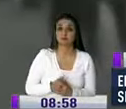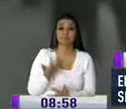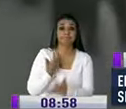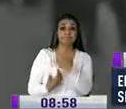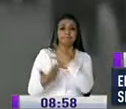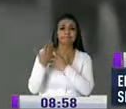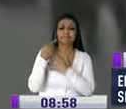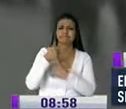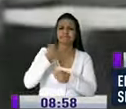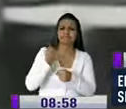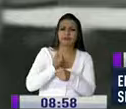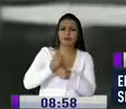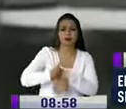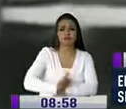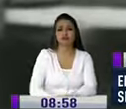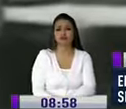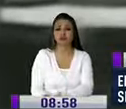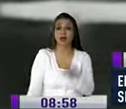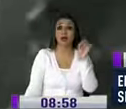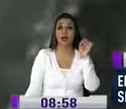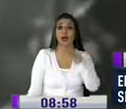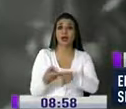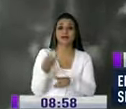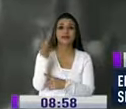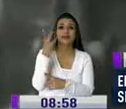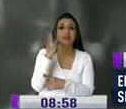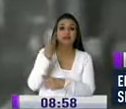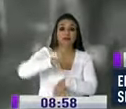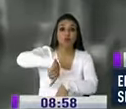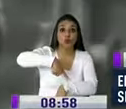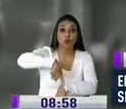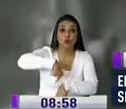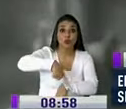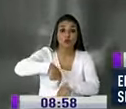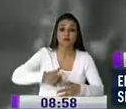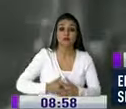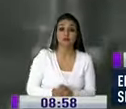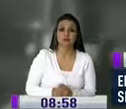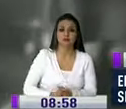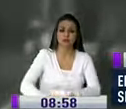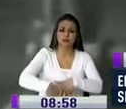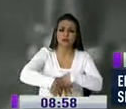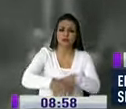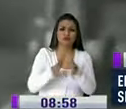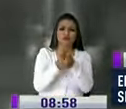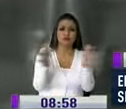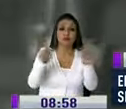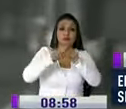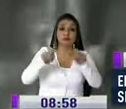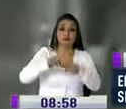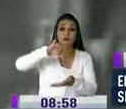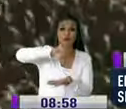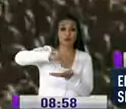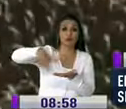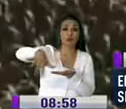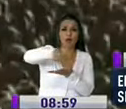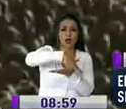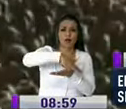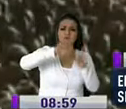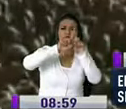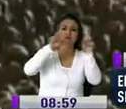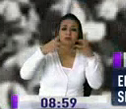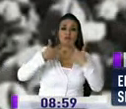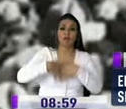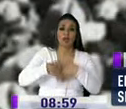que las jornadas se extendieran hasta las 16 horas por día. Esta huelga generalizada en las principales ciudades e industrias